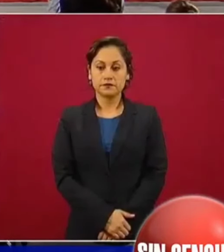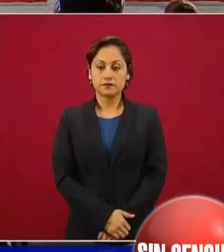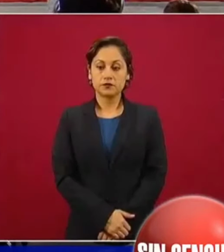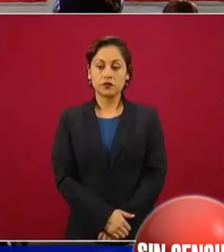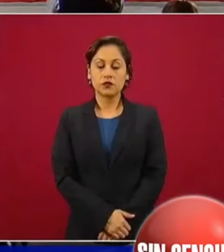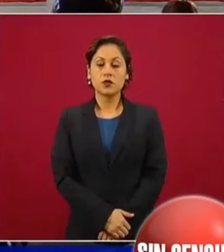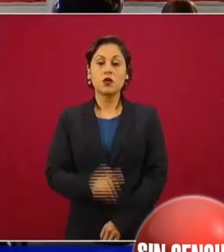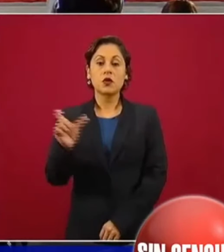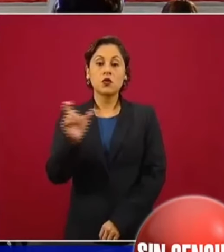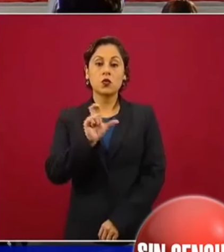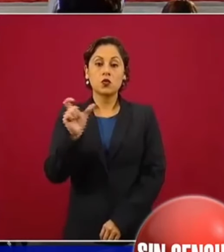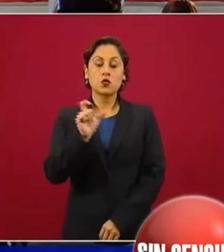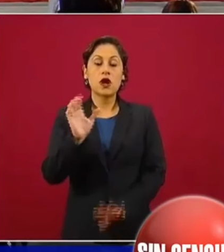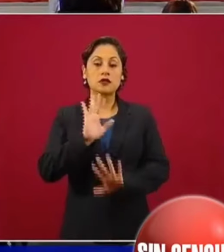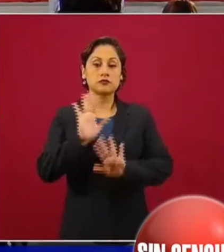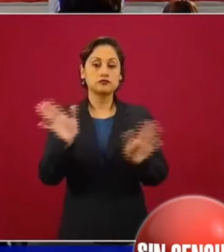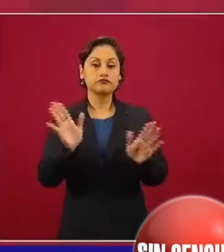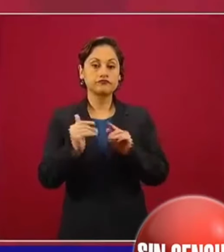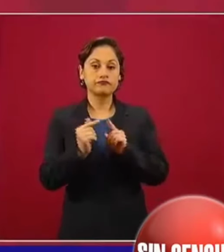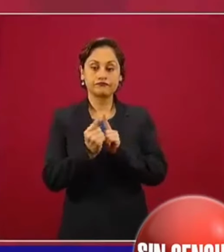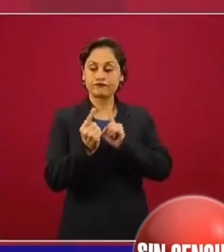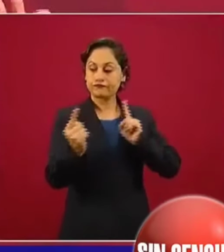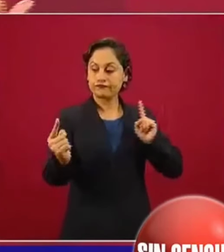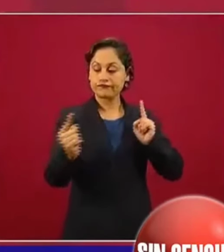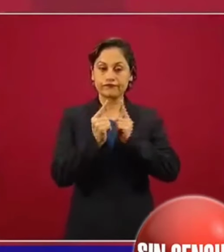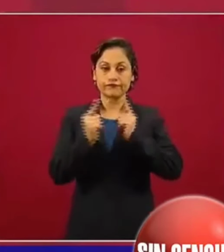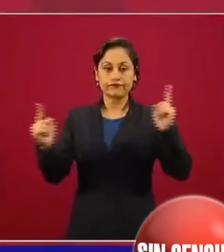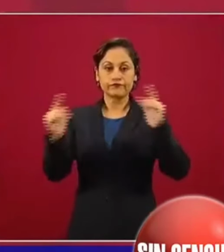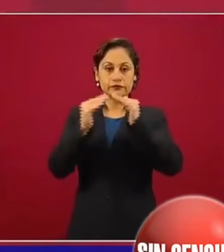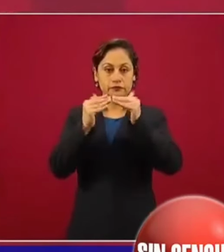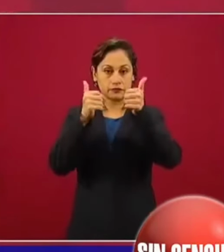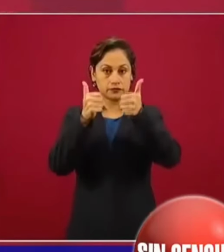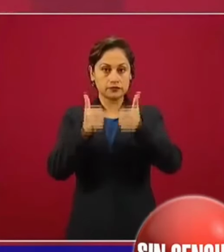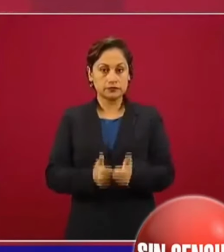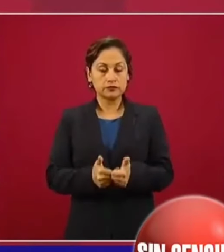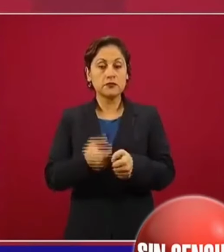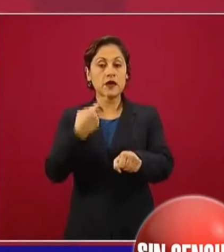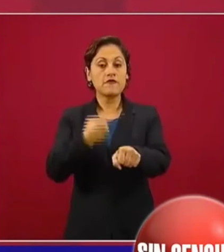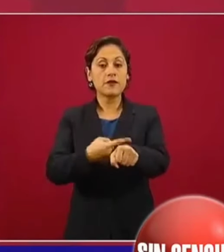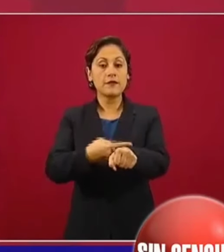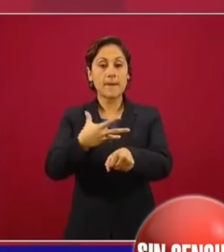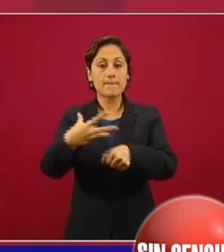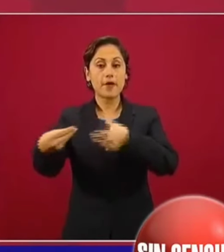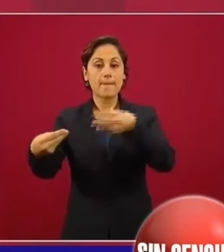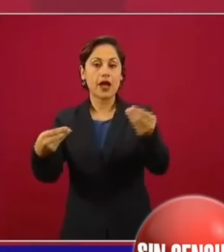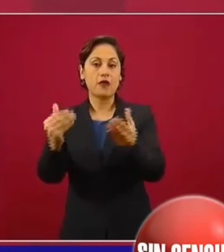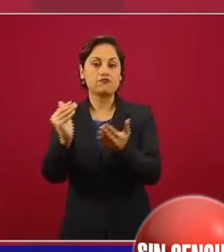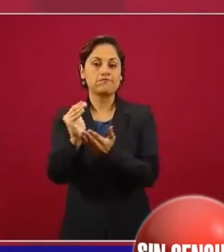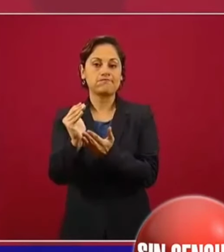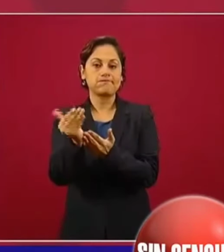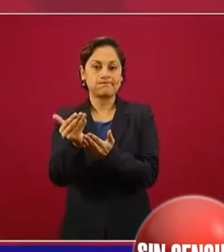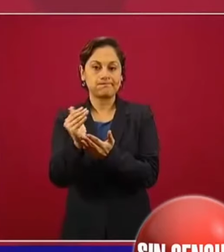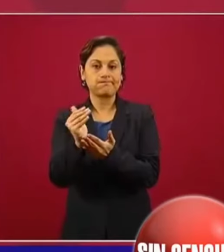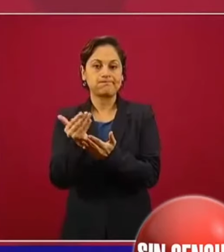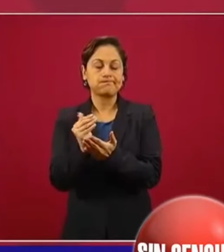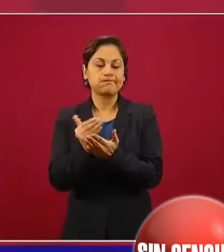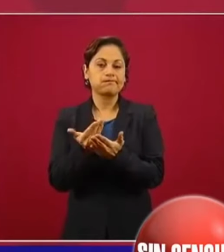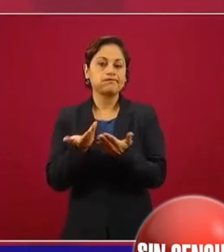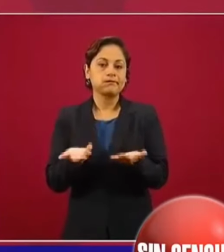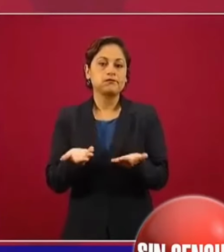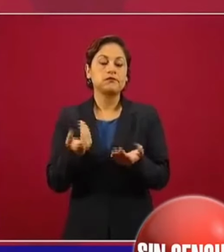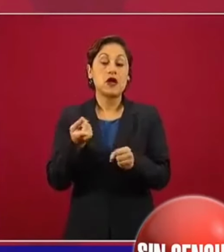estar físicamente distantes unos de otros, se disminuyeron los contagios. Y los contagios que ocurren por día, por lo